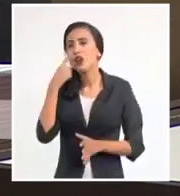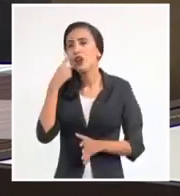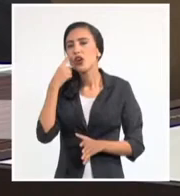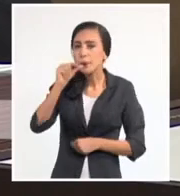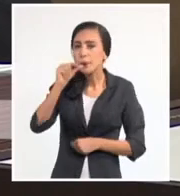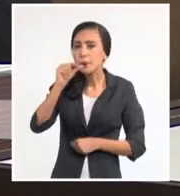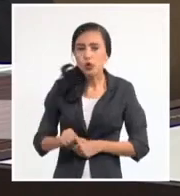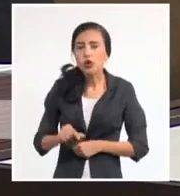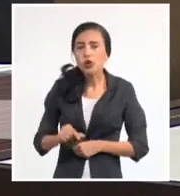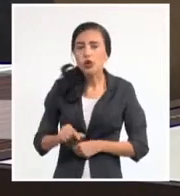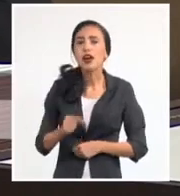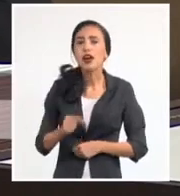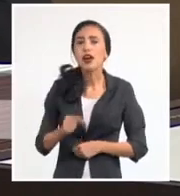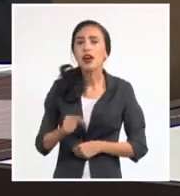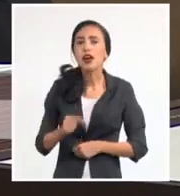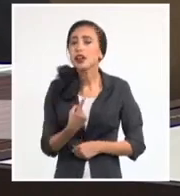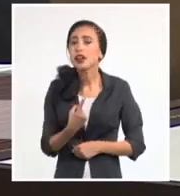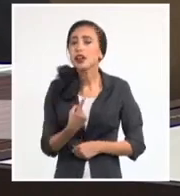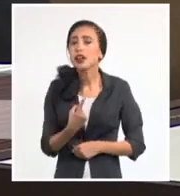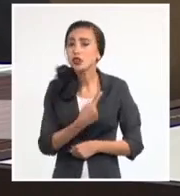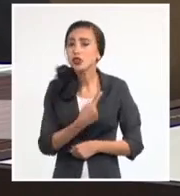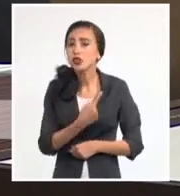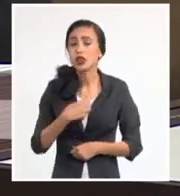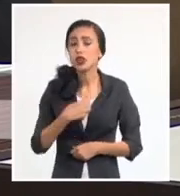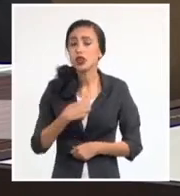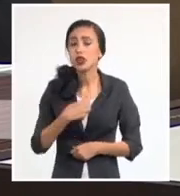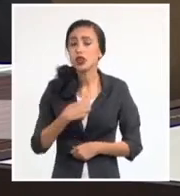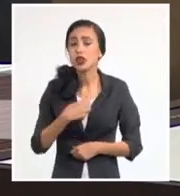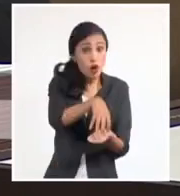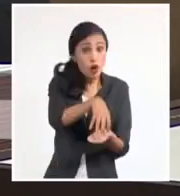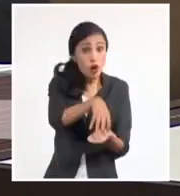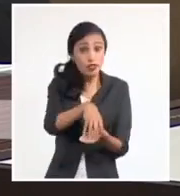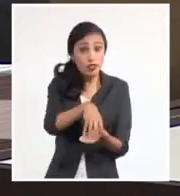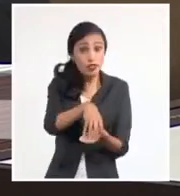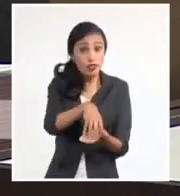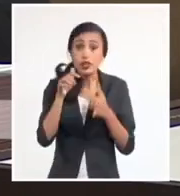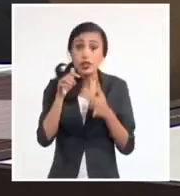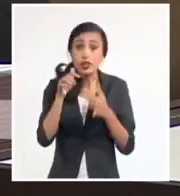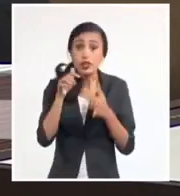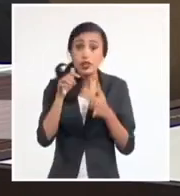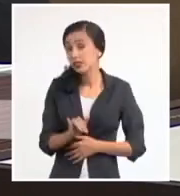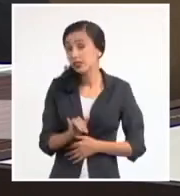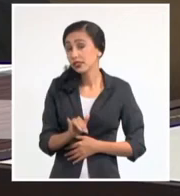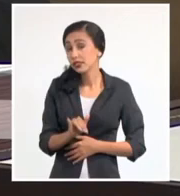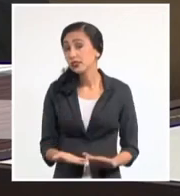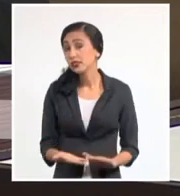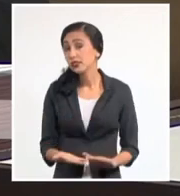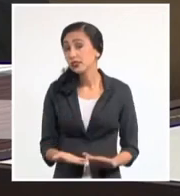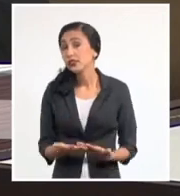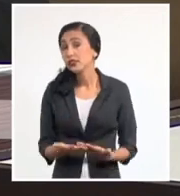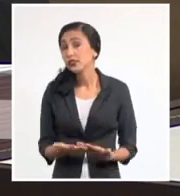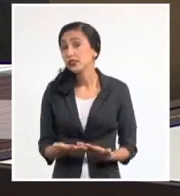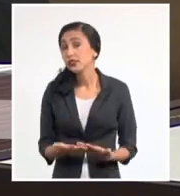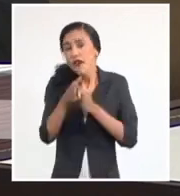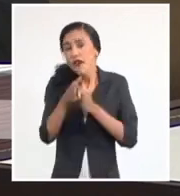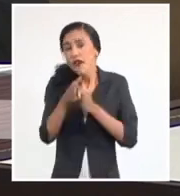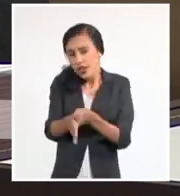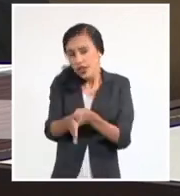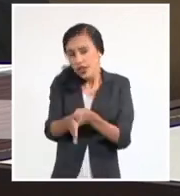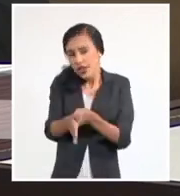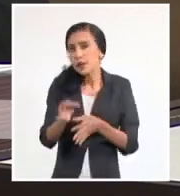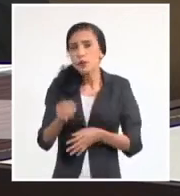lo estratégico que es contar con un espacio como ese de tanta fidelidad también